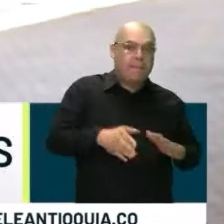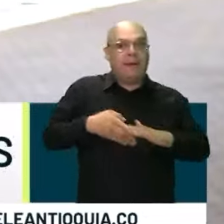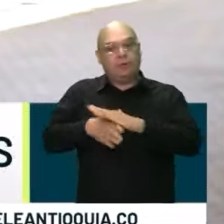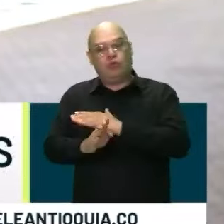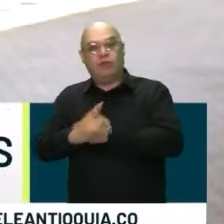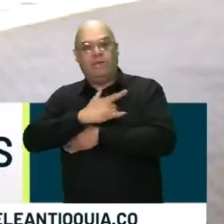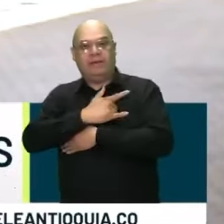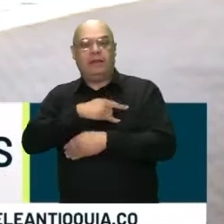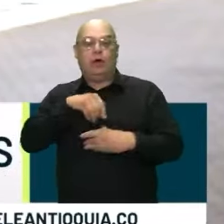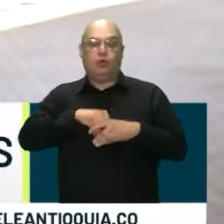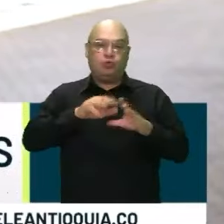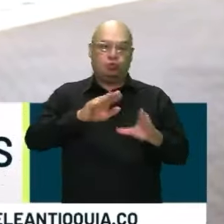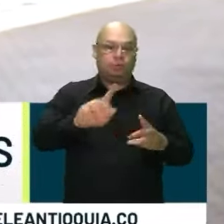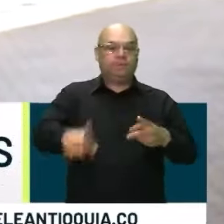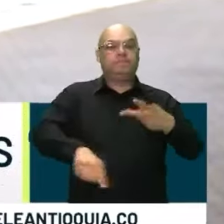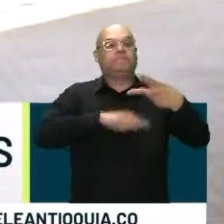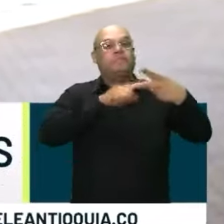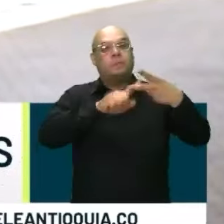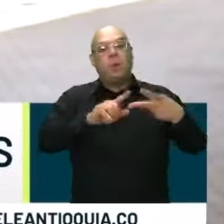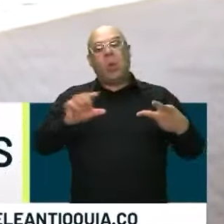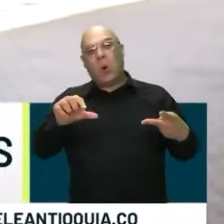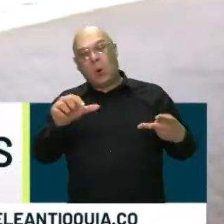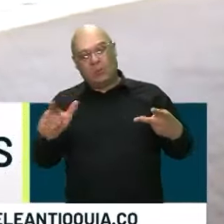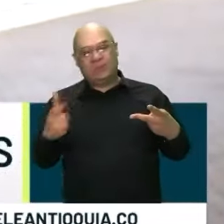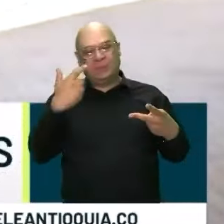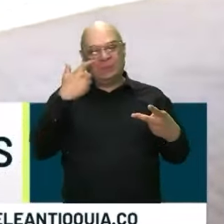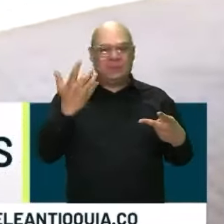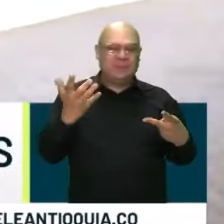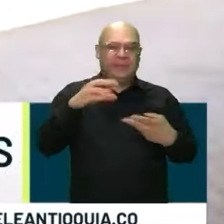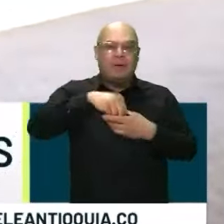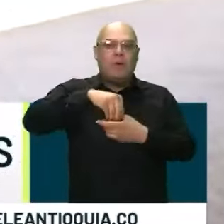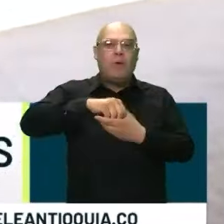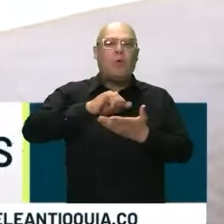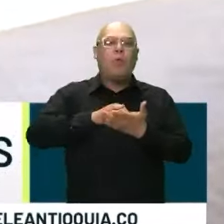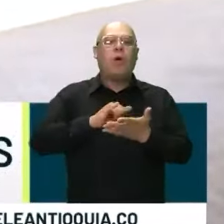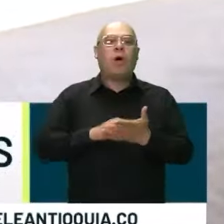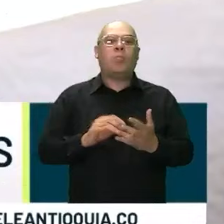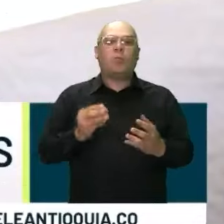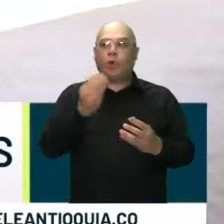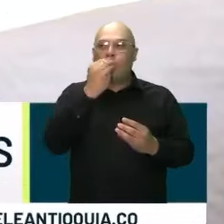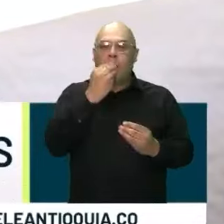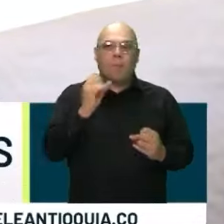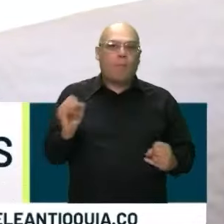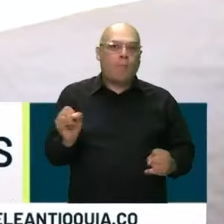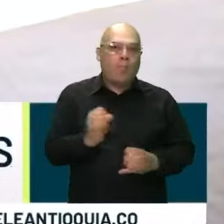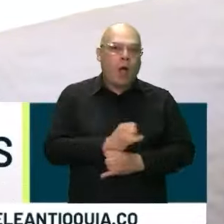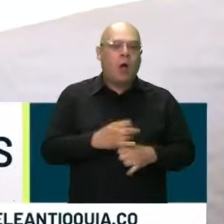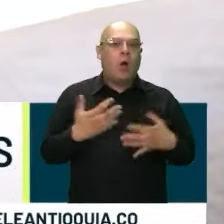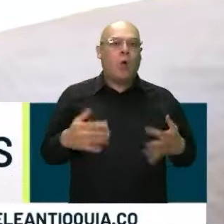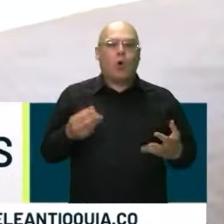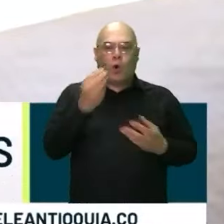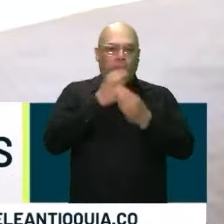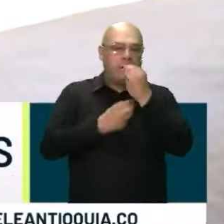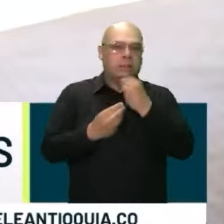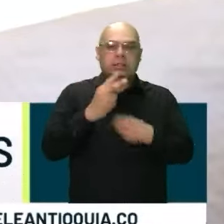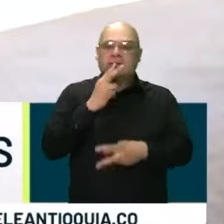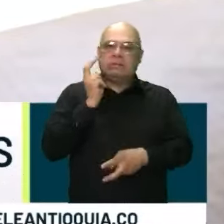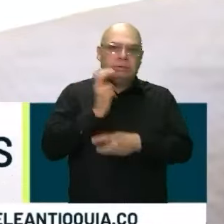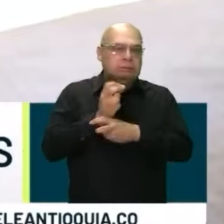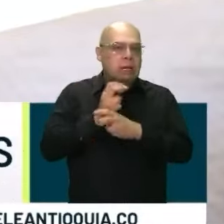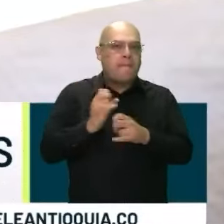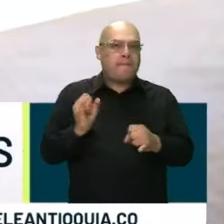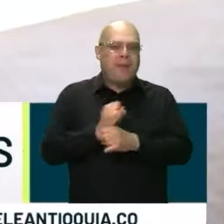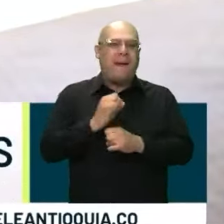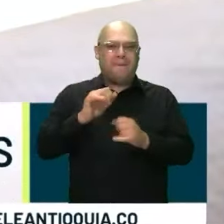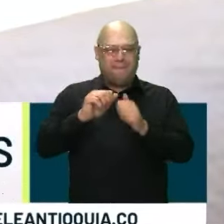los registros que llama la atención está relacionado con la desnutrición o el acceso a la alimentación. Según el informe de Medellín Cómo